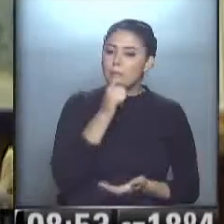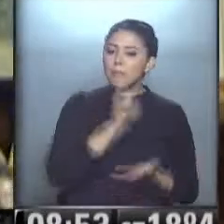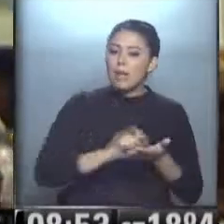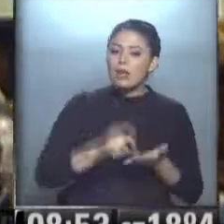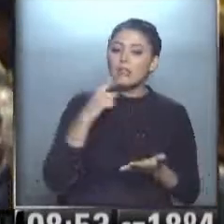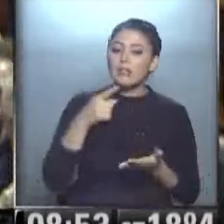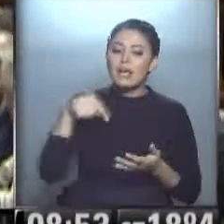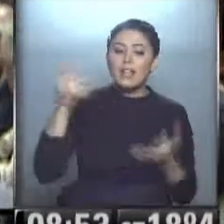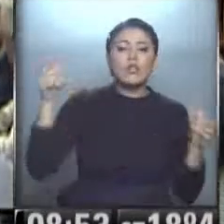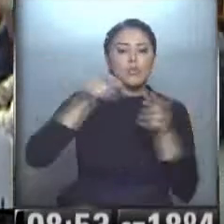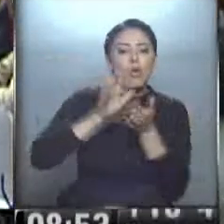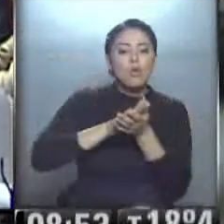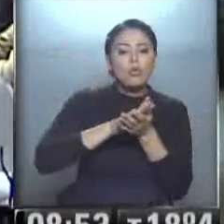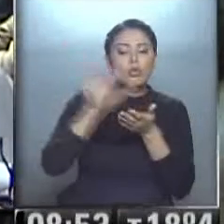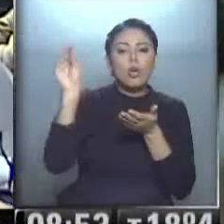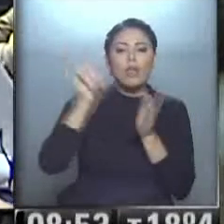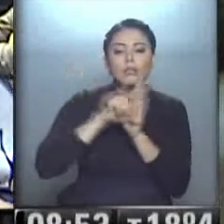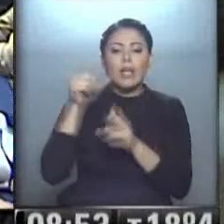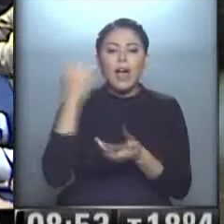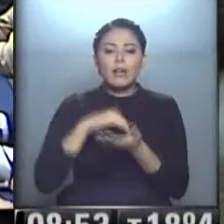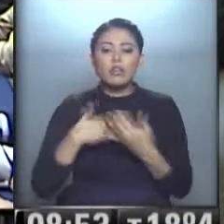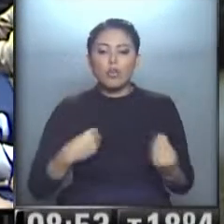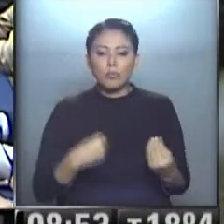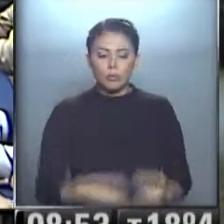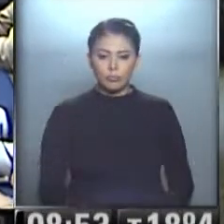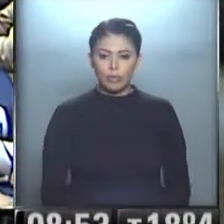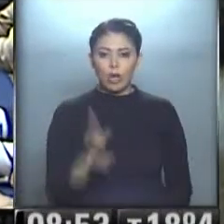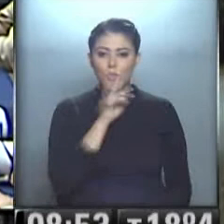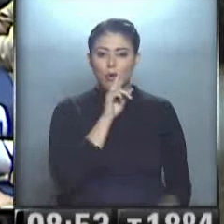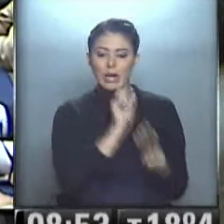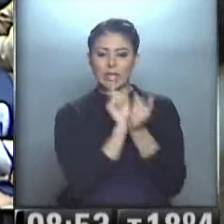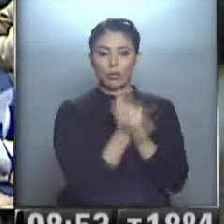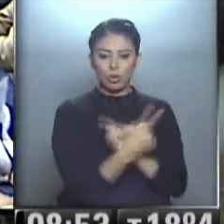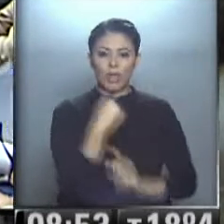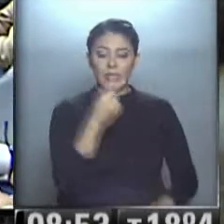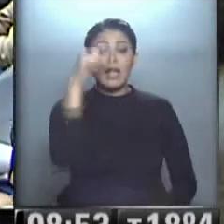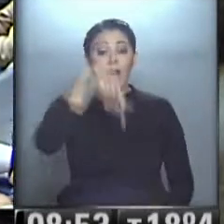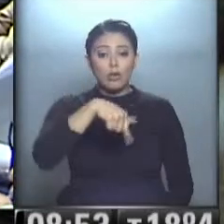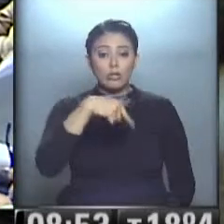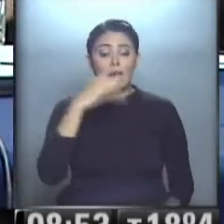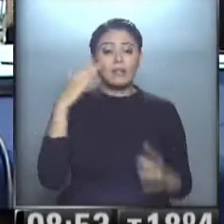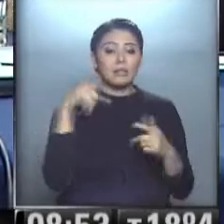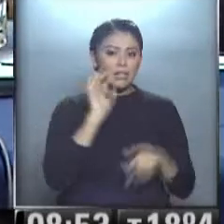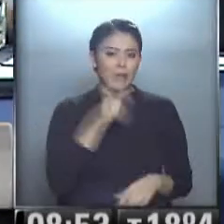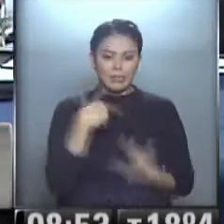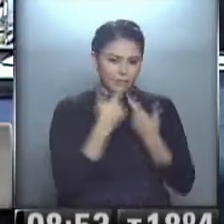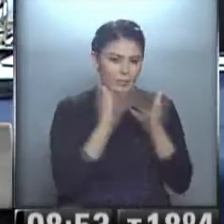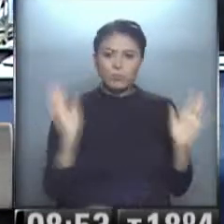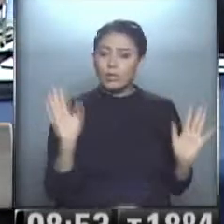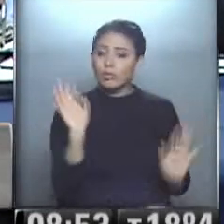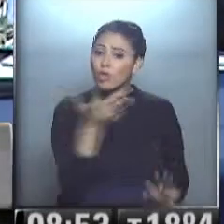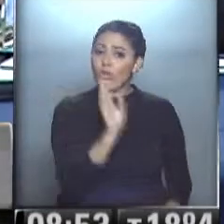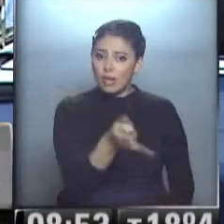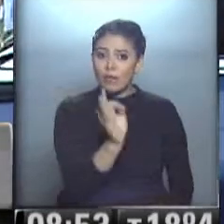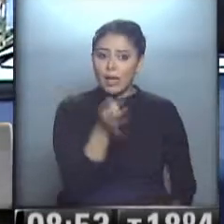los parlamentarios argentinos? Aquí estamos en la Casa de la Democracia. Bueno, aquí estamos en la Casa de la Democracia y sabemos todos que la